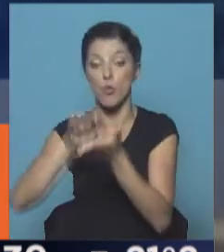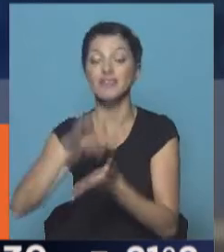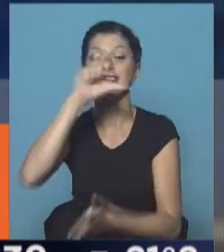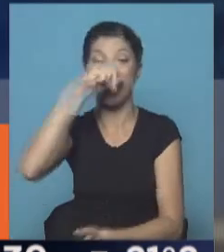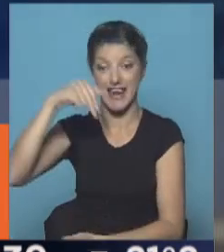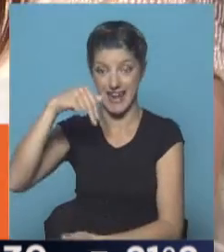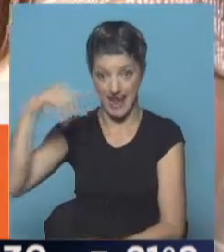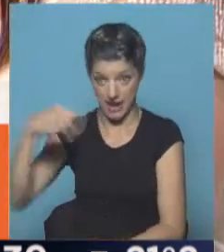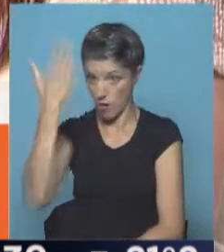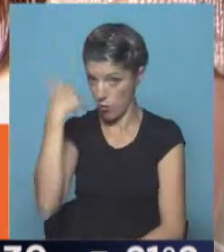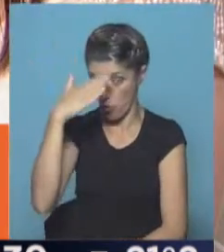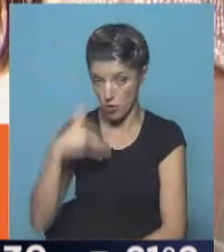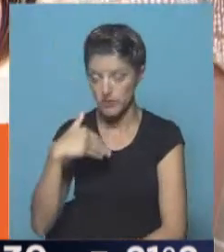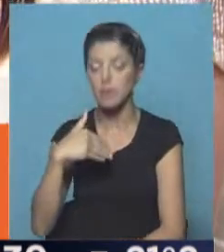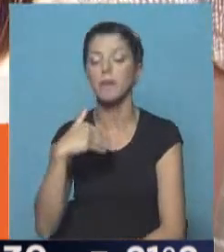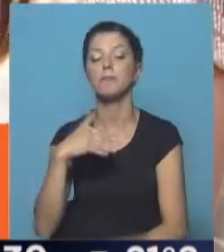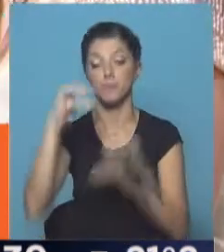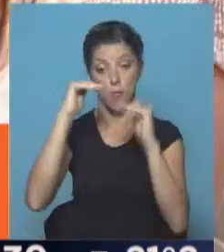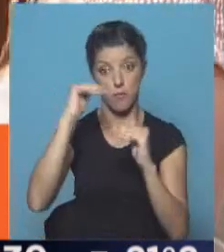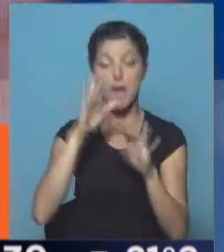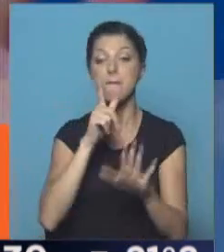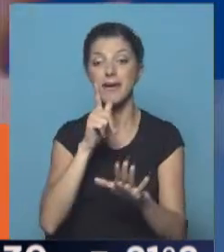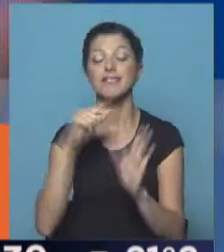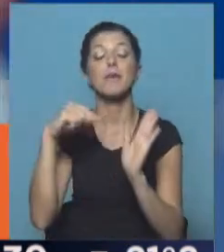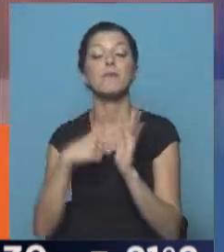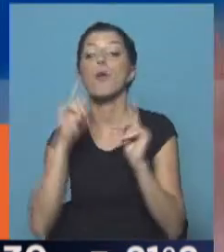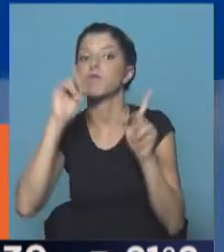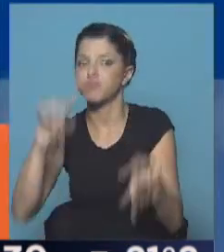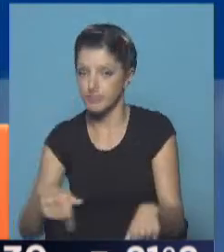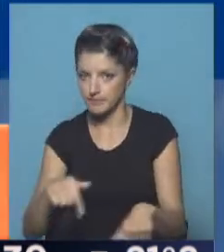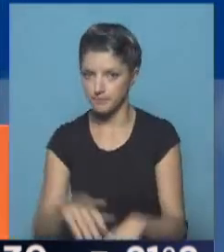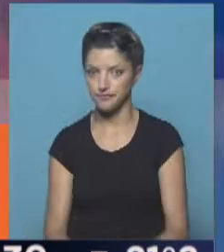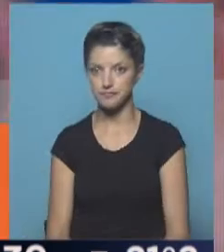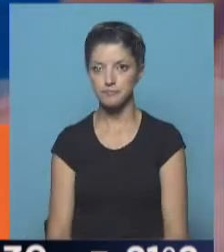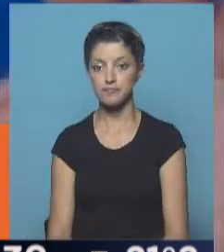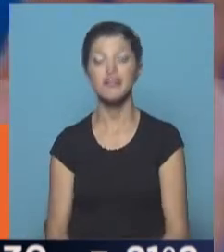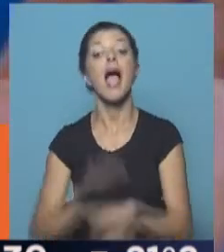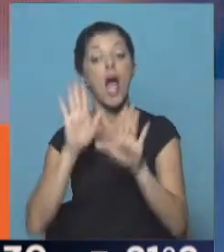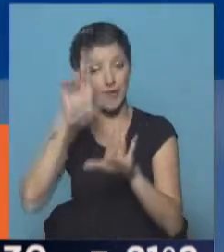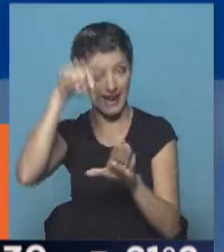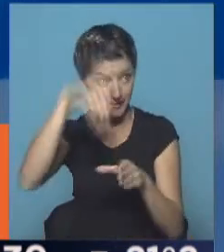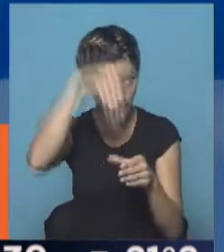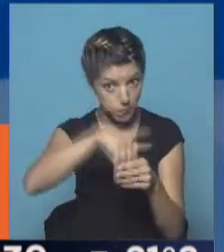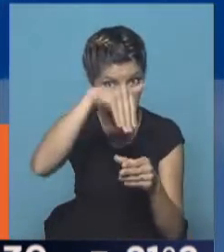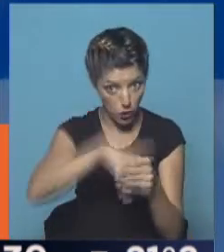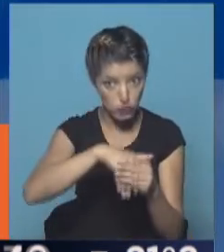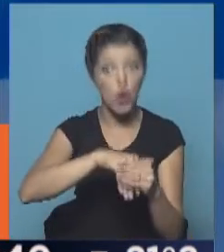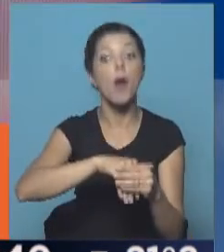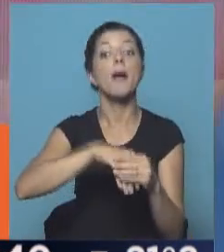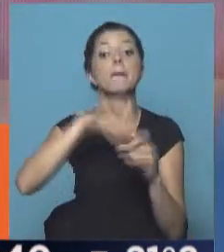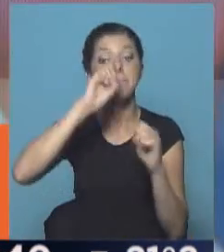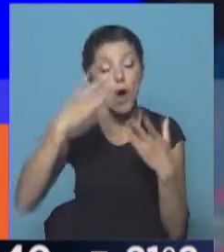última, sobre Trump, las cosas no se sabe. Ahora, le está yendo en este voto anticipado mucho mejor de lo esperado